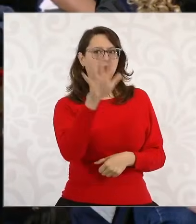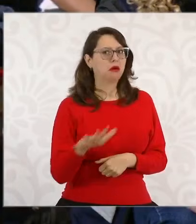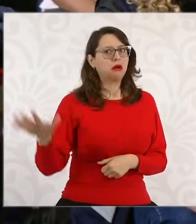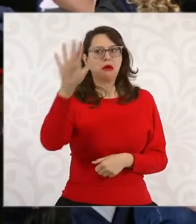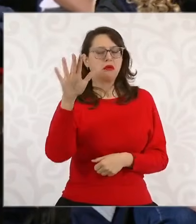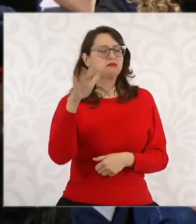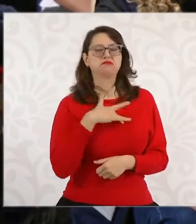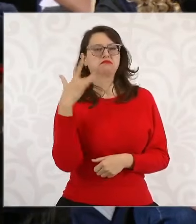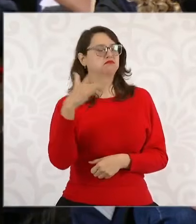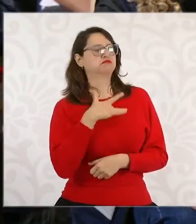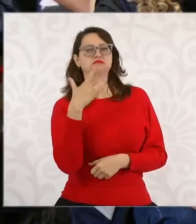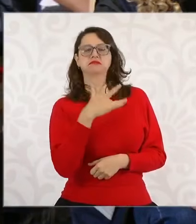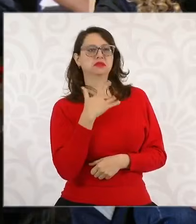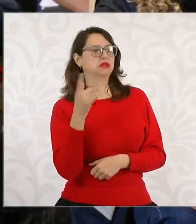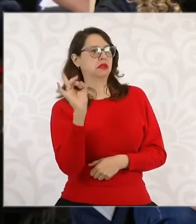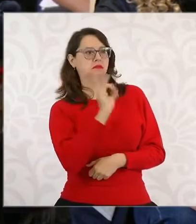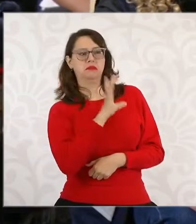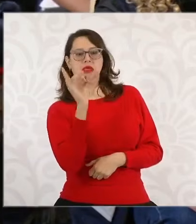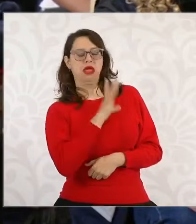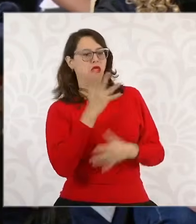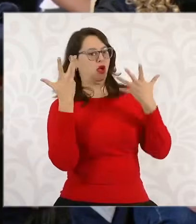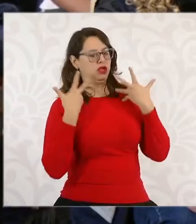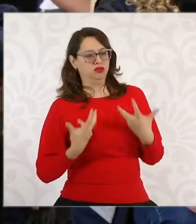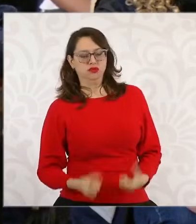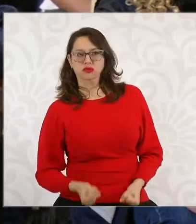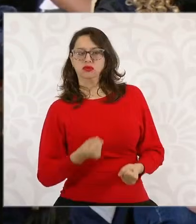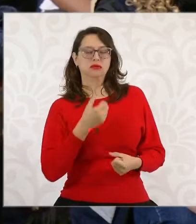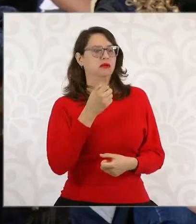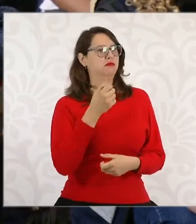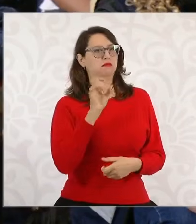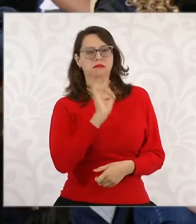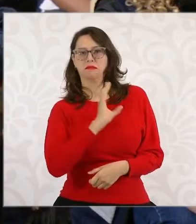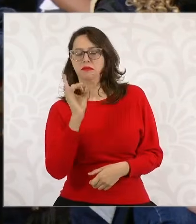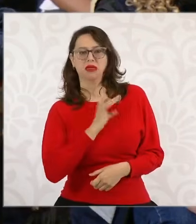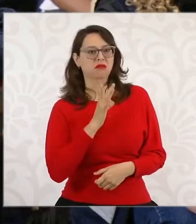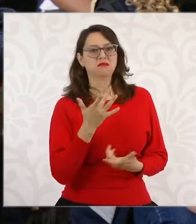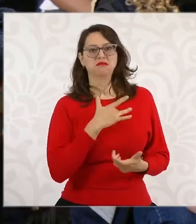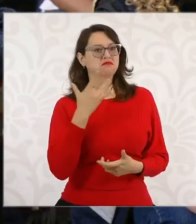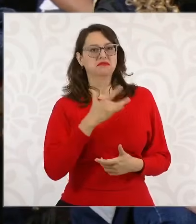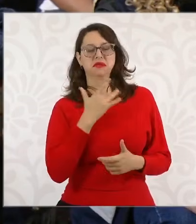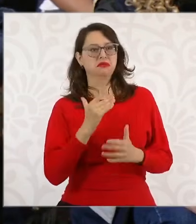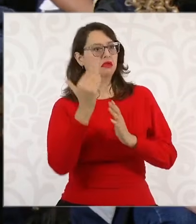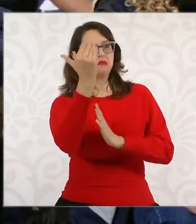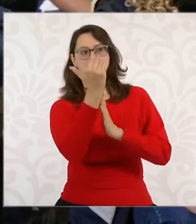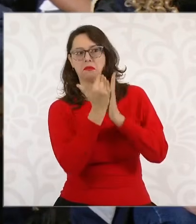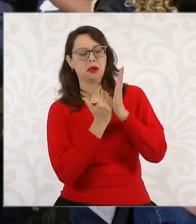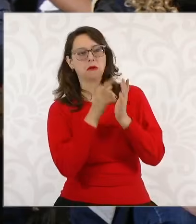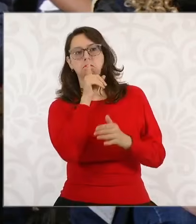la gente se siente terriblemente asustada, vive con miedo y no sienten que haya una reducción